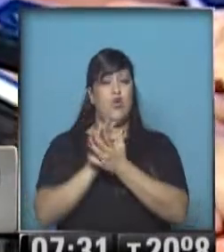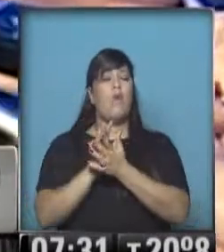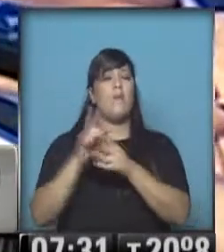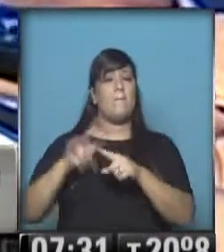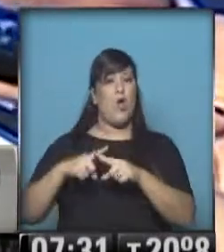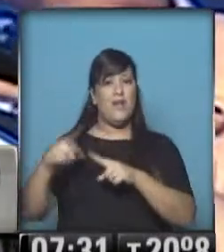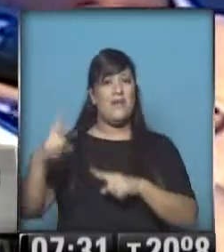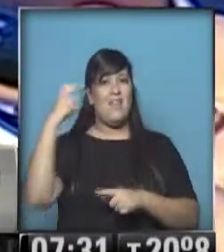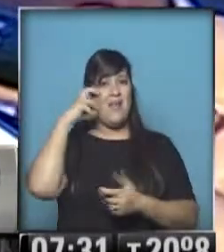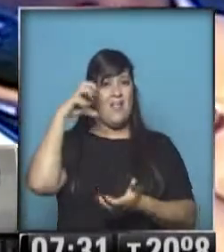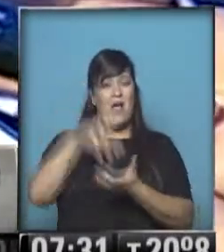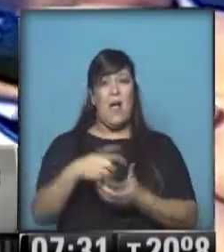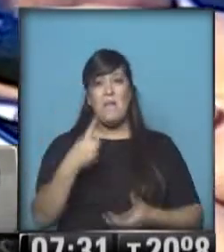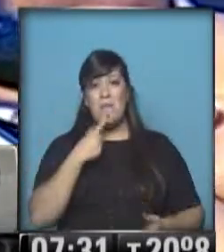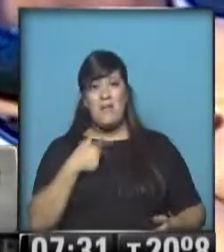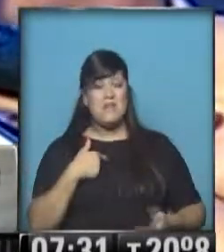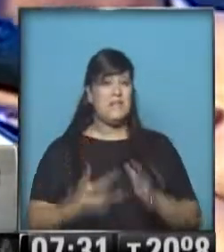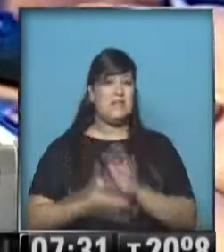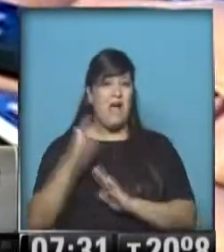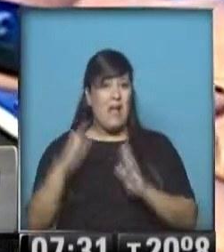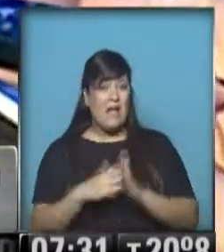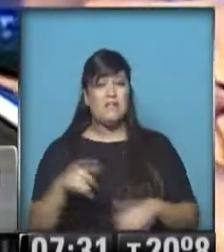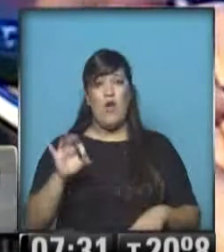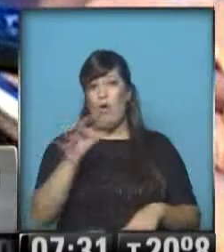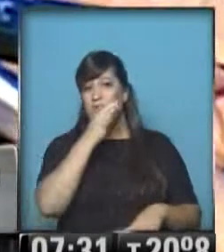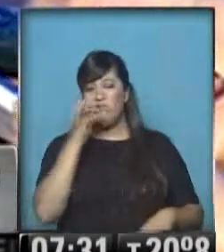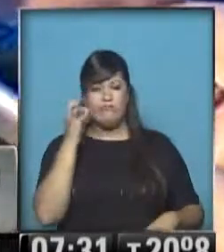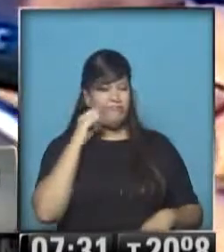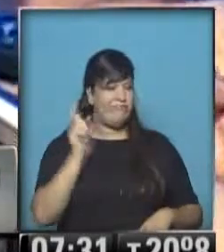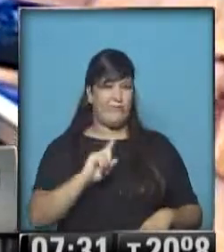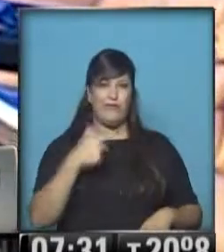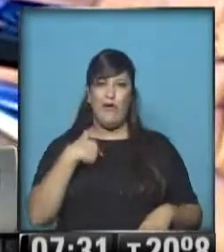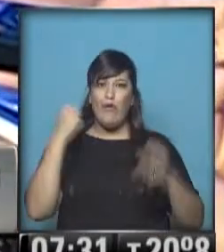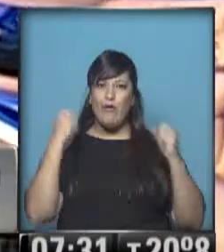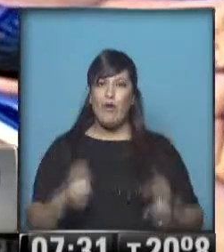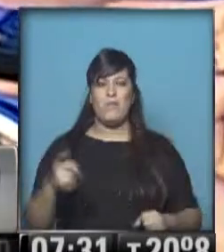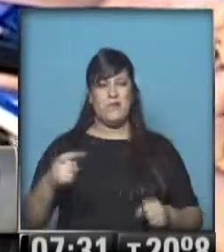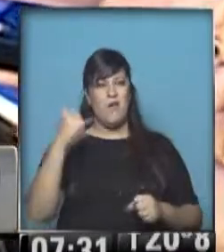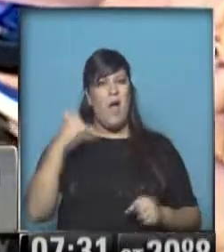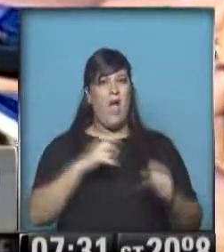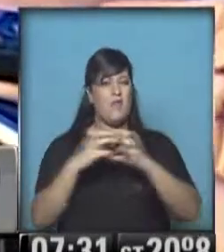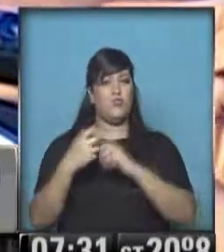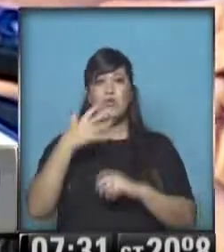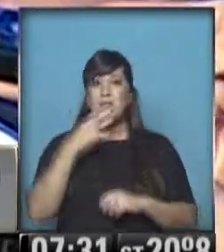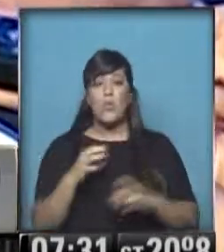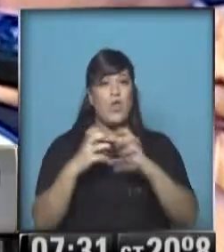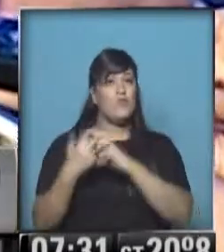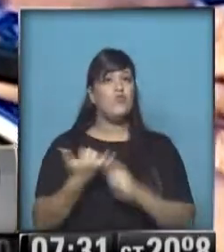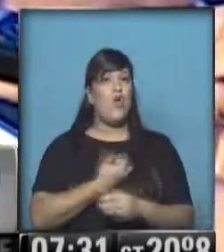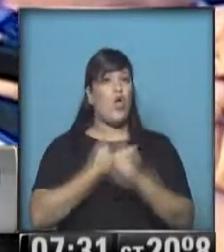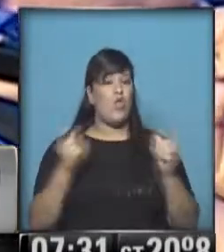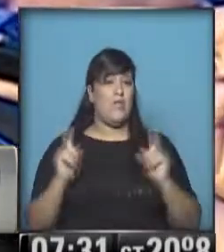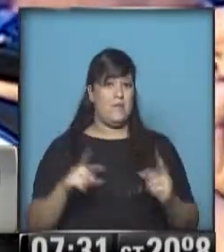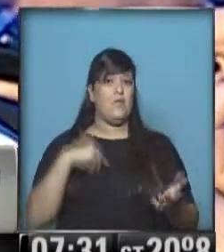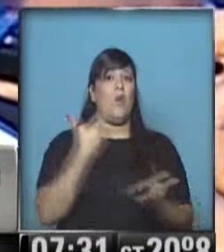radicalismo, a mí no me van a decir que se va a ir a la casa o que se va a callar la boca. Estoy convencido que tienen un ámbito de discusión y que ese ámbito de discusión puede ser nuestra